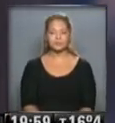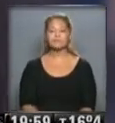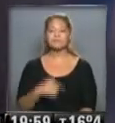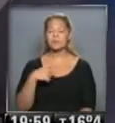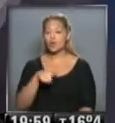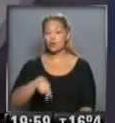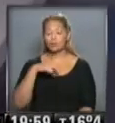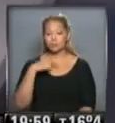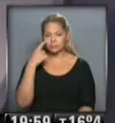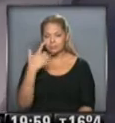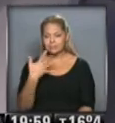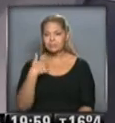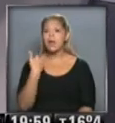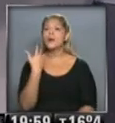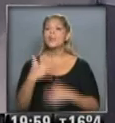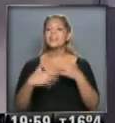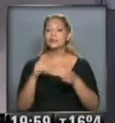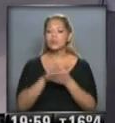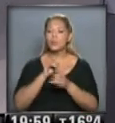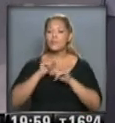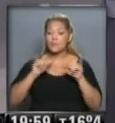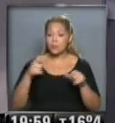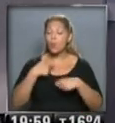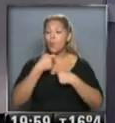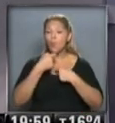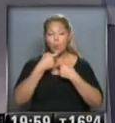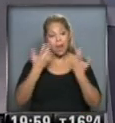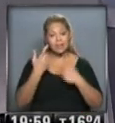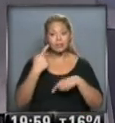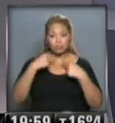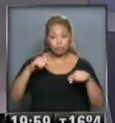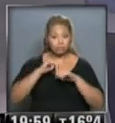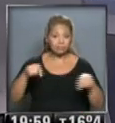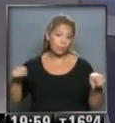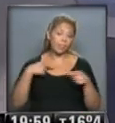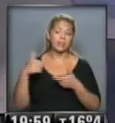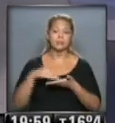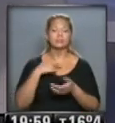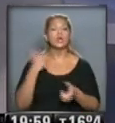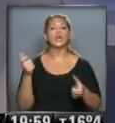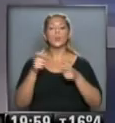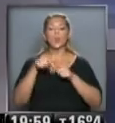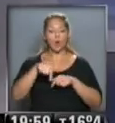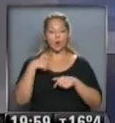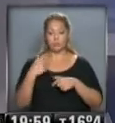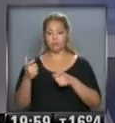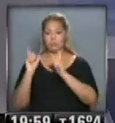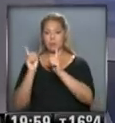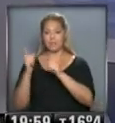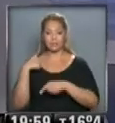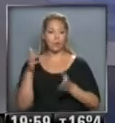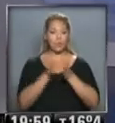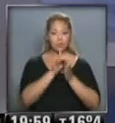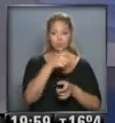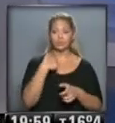Estaremos muy atentos, por supuesto, al desarrollo de esta información, cualquier novedad a propósito de la reunión que sostienen los maestros con las autoridades bonaerenses,